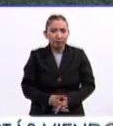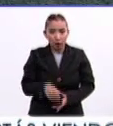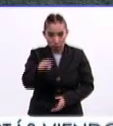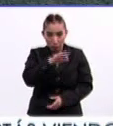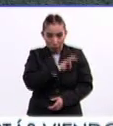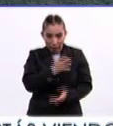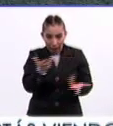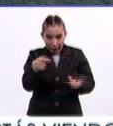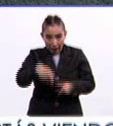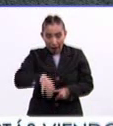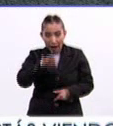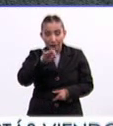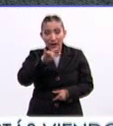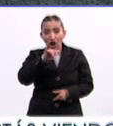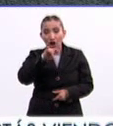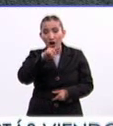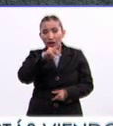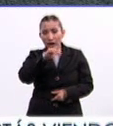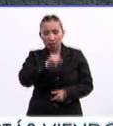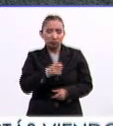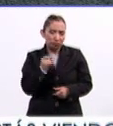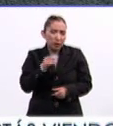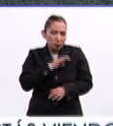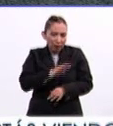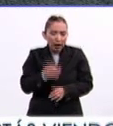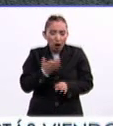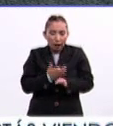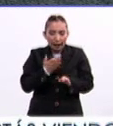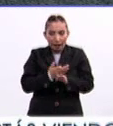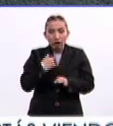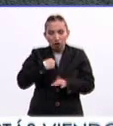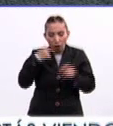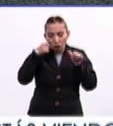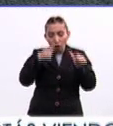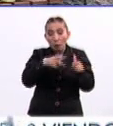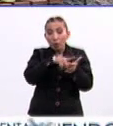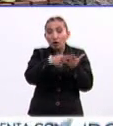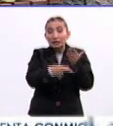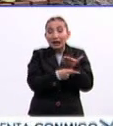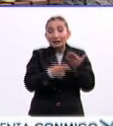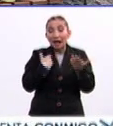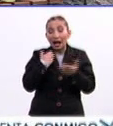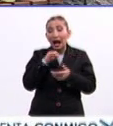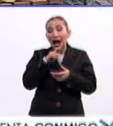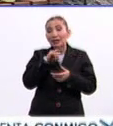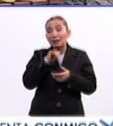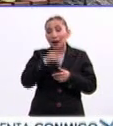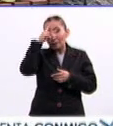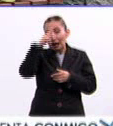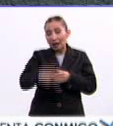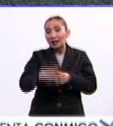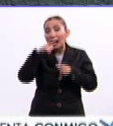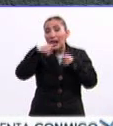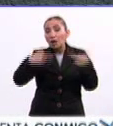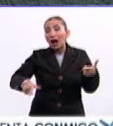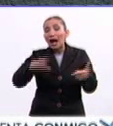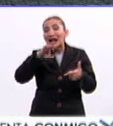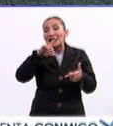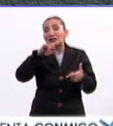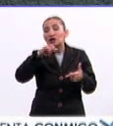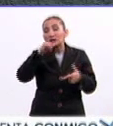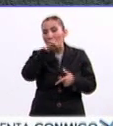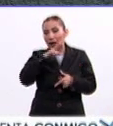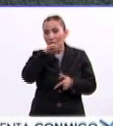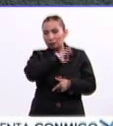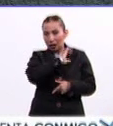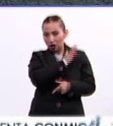Filológico? Sí, por supuesto. Bueno, actualmente yo trabajo en un proyecto de la Academia Mexicana de la Lengua, de clásicos de la lengua española, en